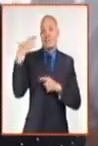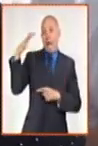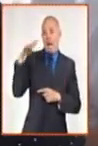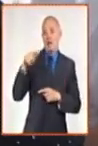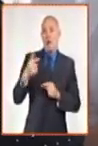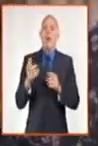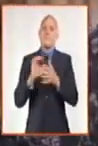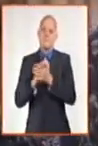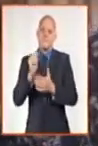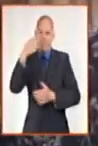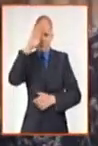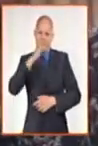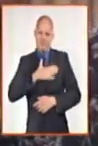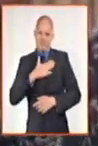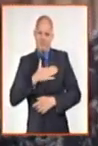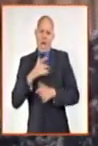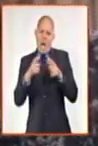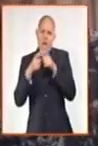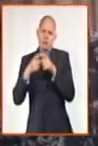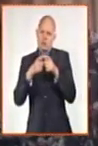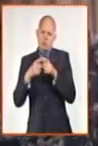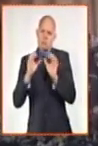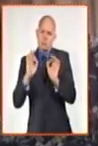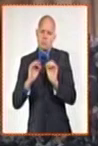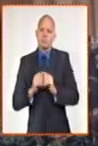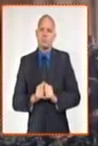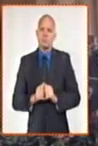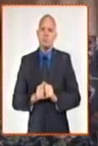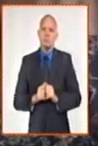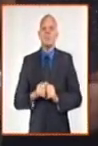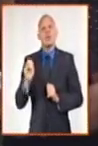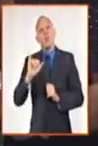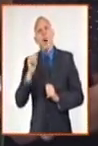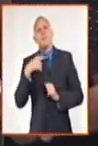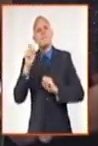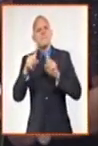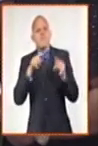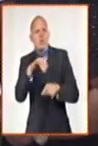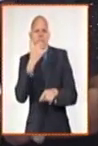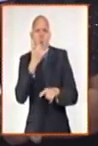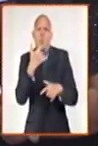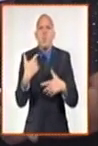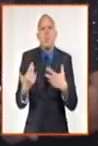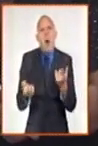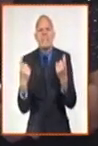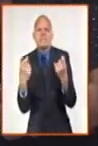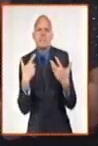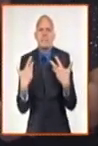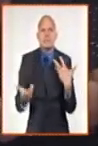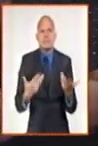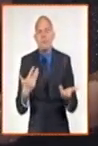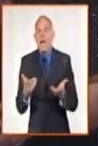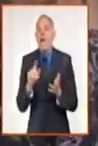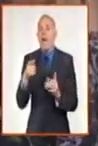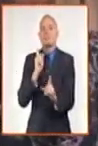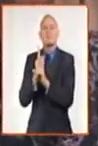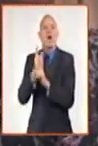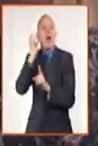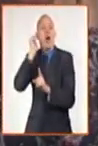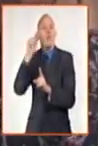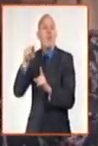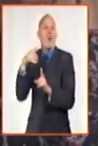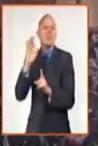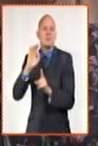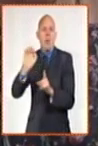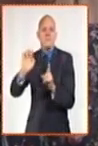la organización no gubernamental alemana Karen, se preocuparon también por los daños sufridos en el territorio. En intercambio con la vicegobernadora